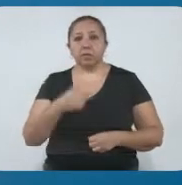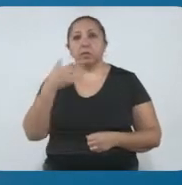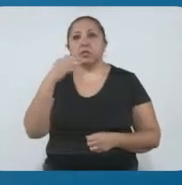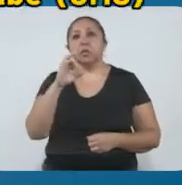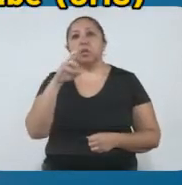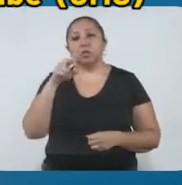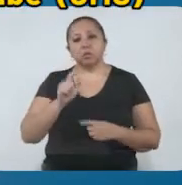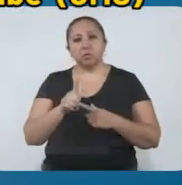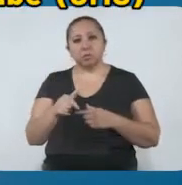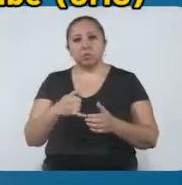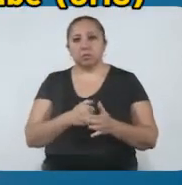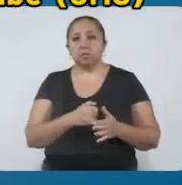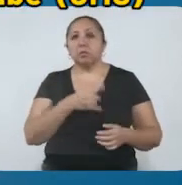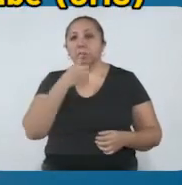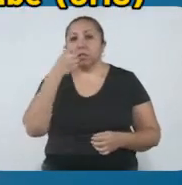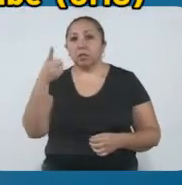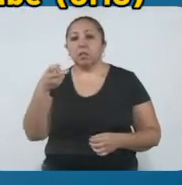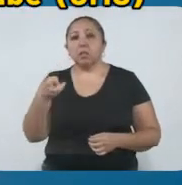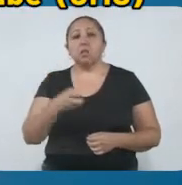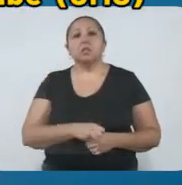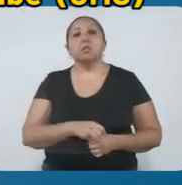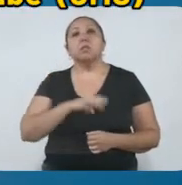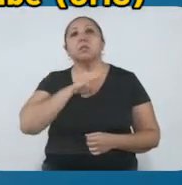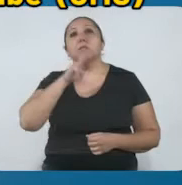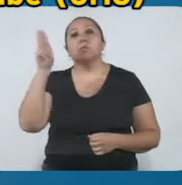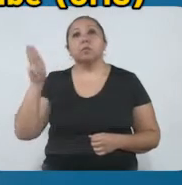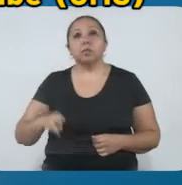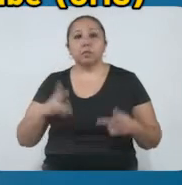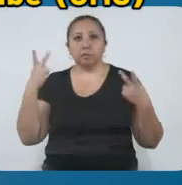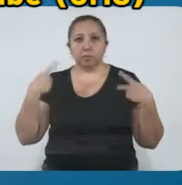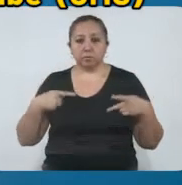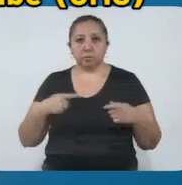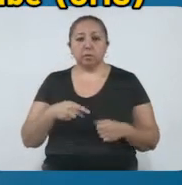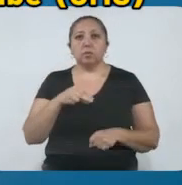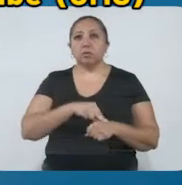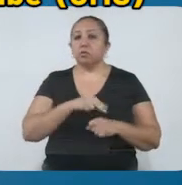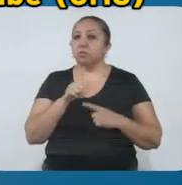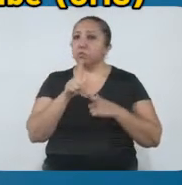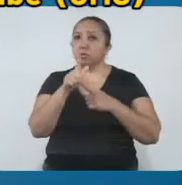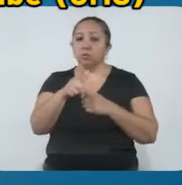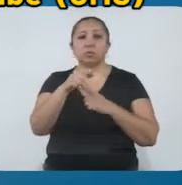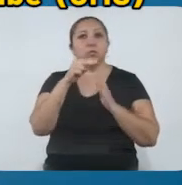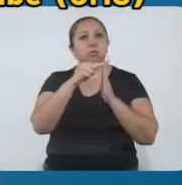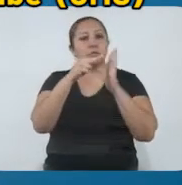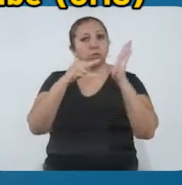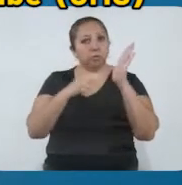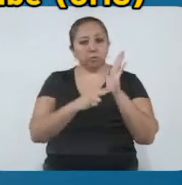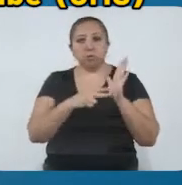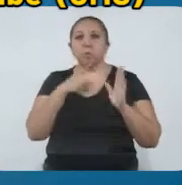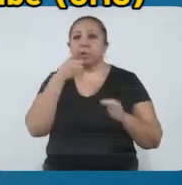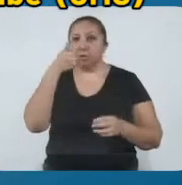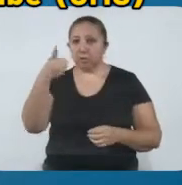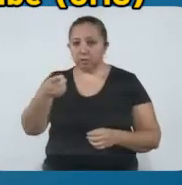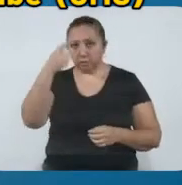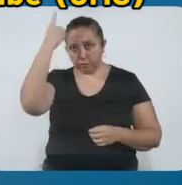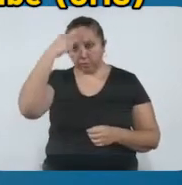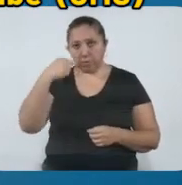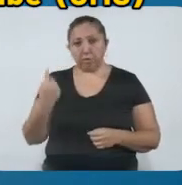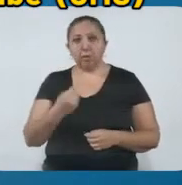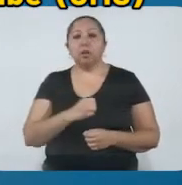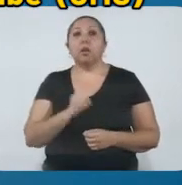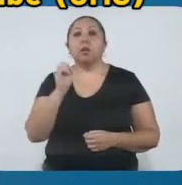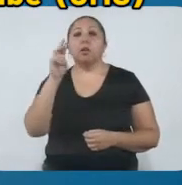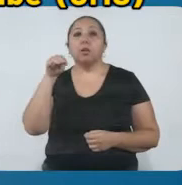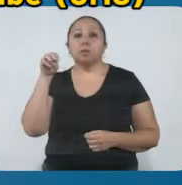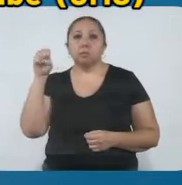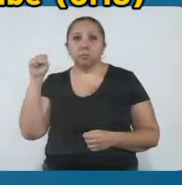crónico-degenerativas. Tras la confirmación de este sensible hecho, el personal médico siguió los protocolos y lineamientos marcados por la Organización